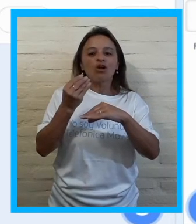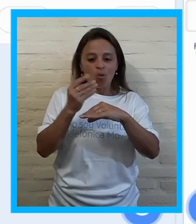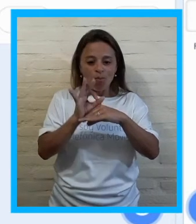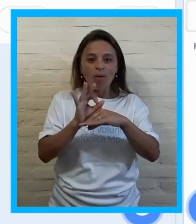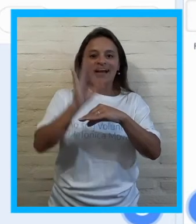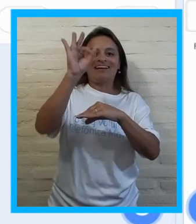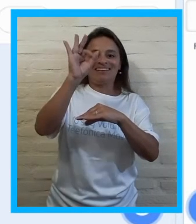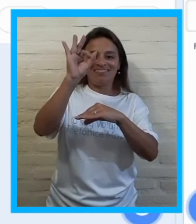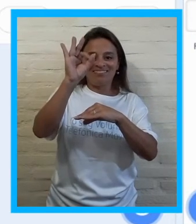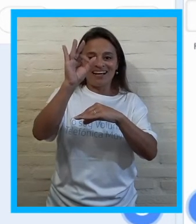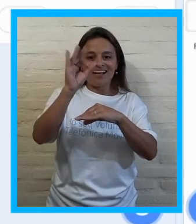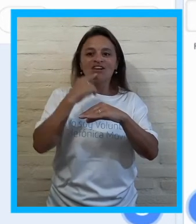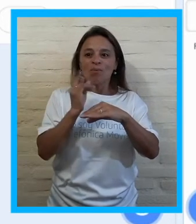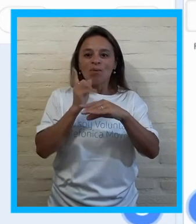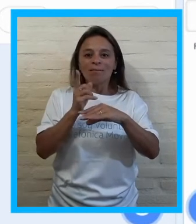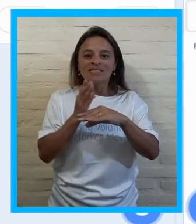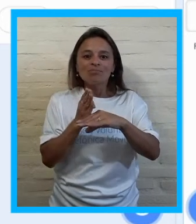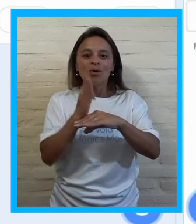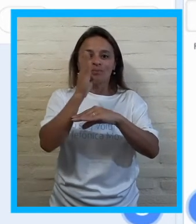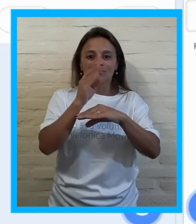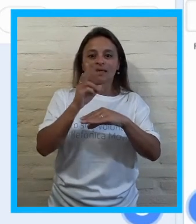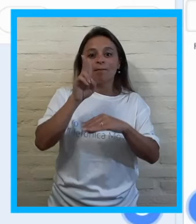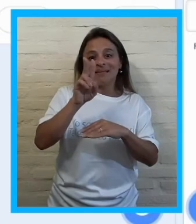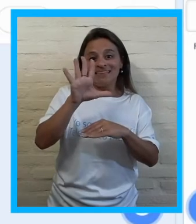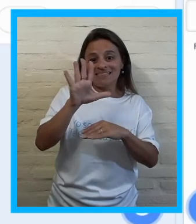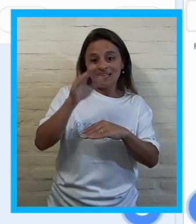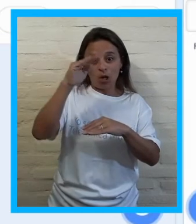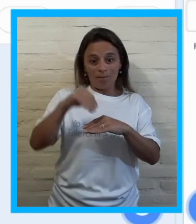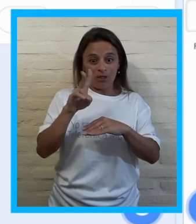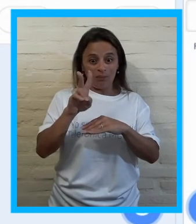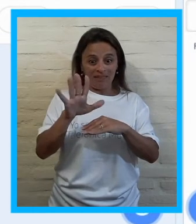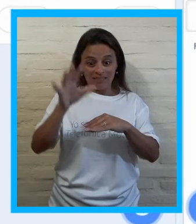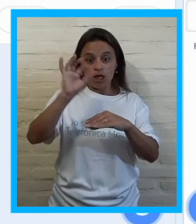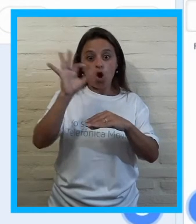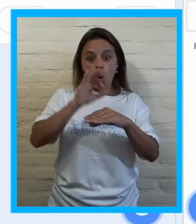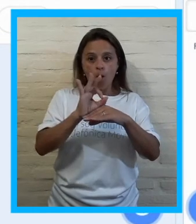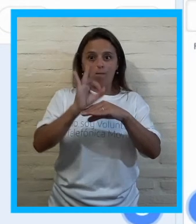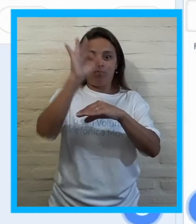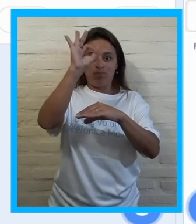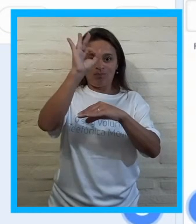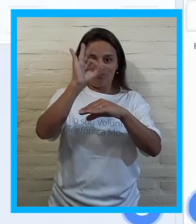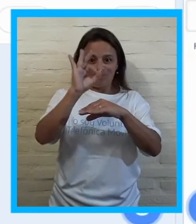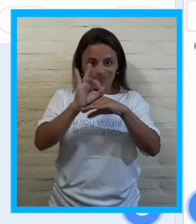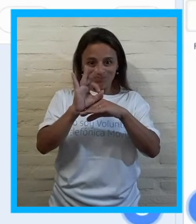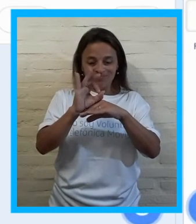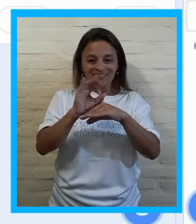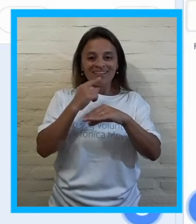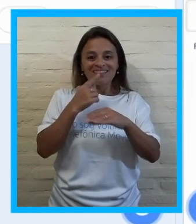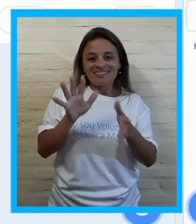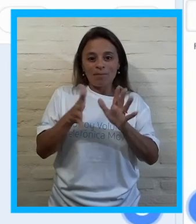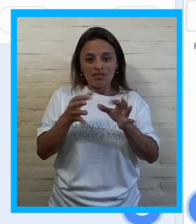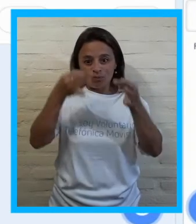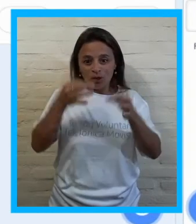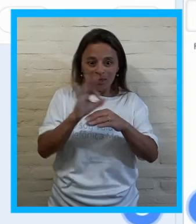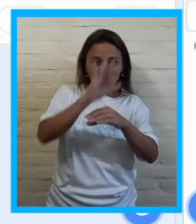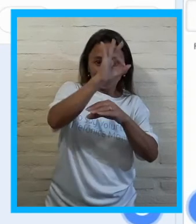que apunta hacia arriba en una dirección entre 25 y menos 25, o sea que va a rebotar hacia arriba con una dirección